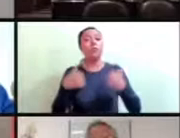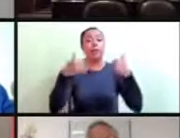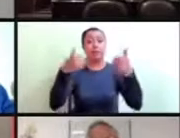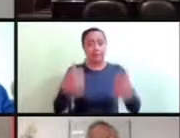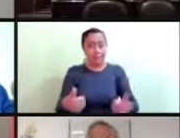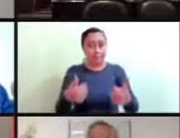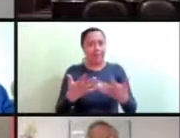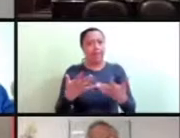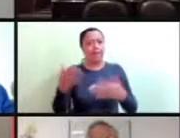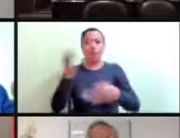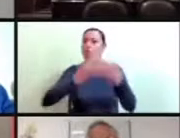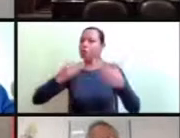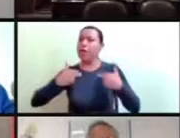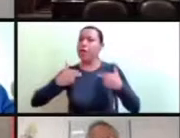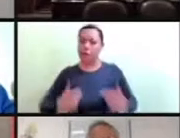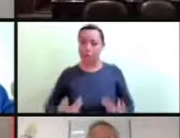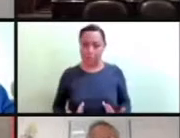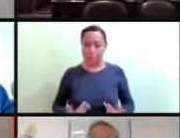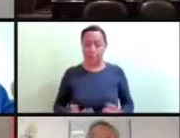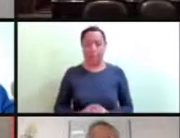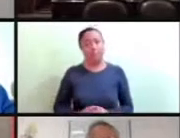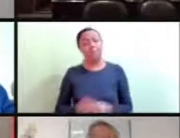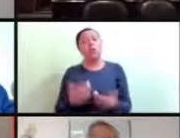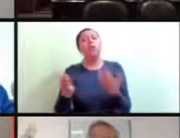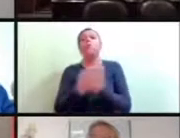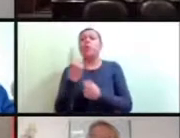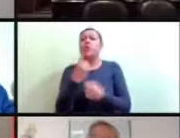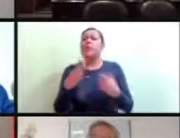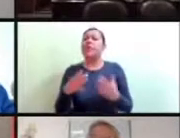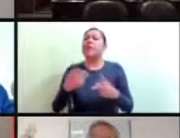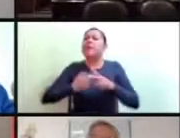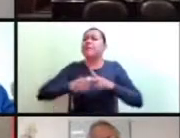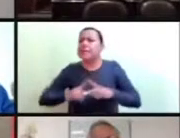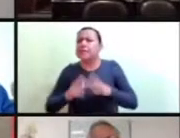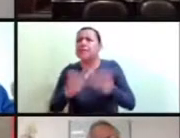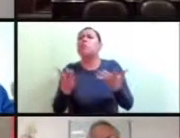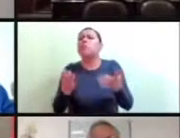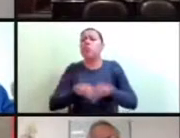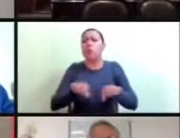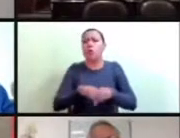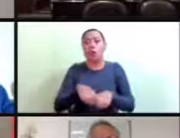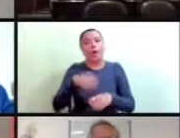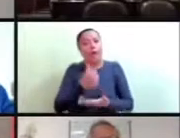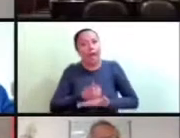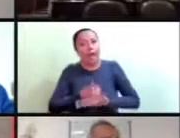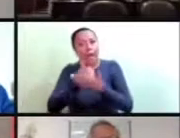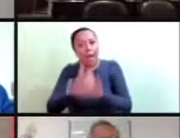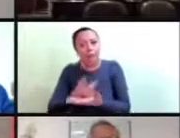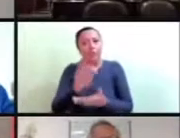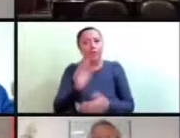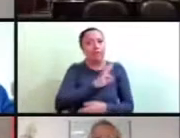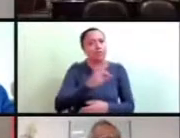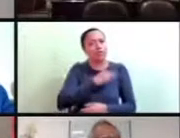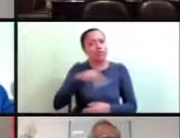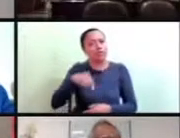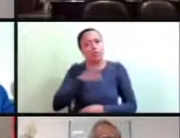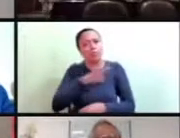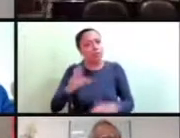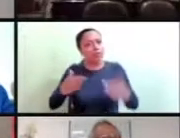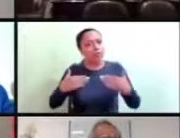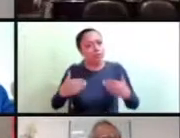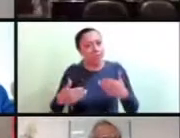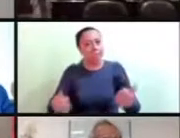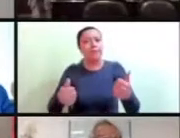la humanidad, dada su naturaleza para interpretar y simbolizar el entorno que nos rodea. La